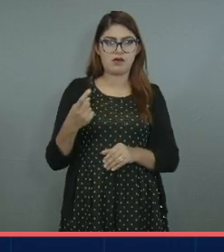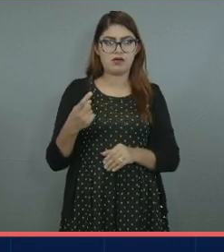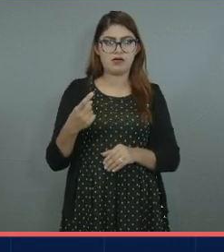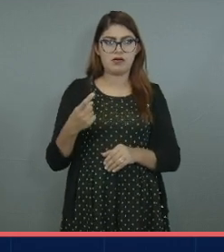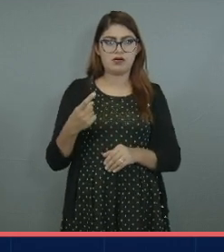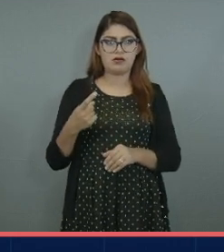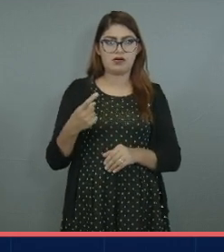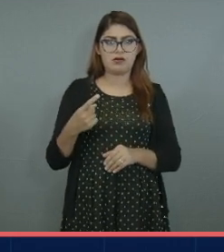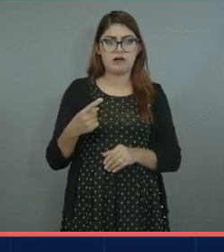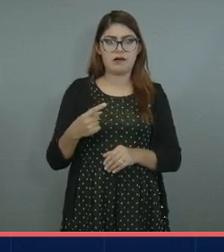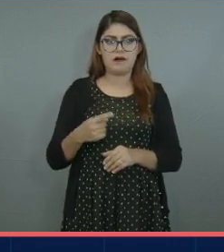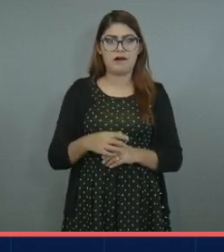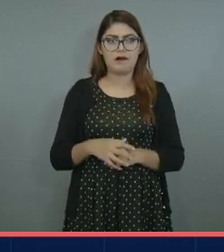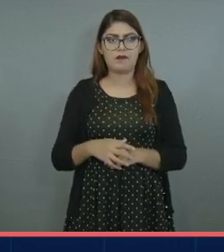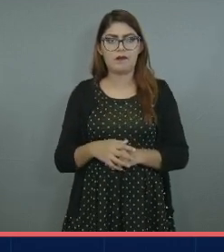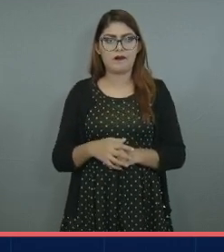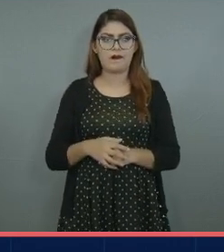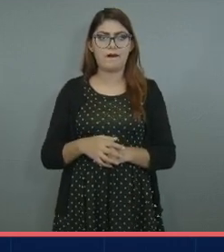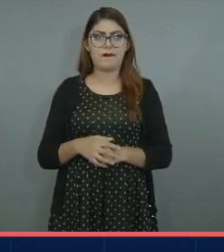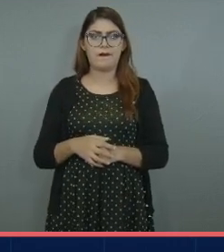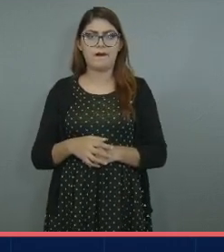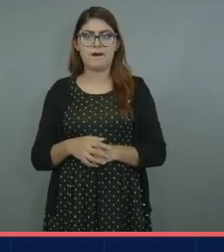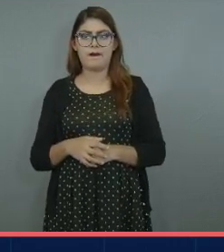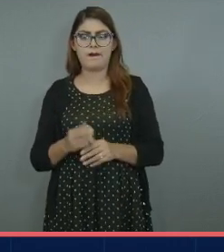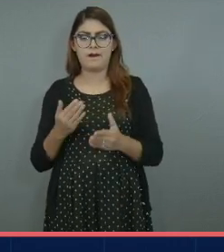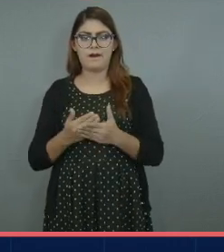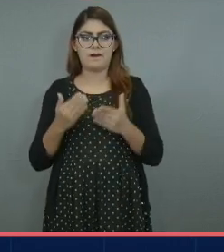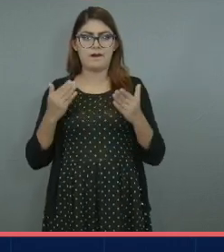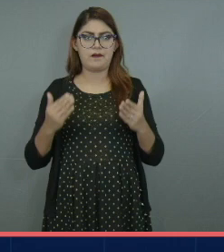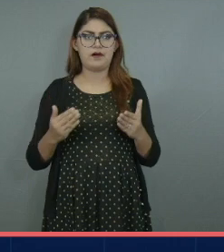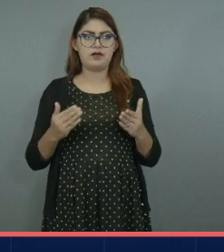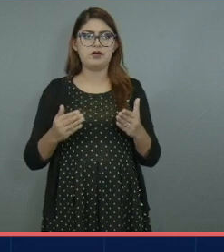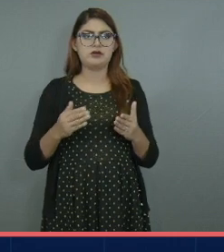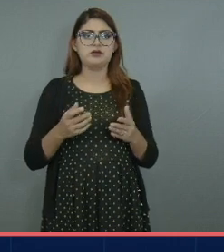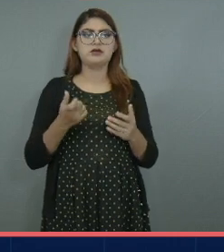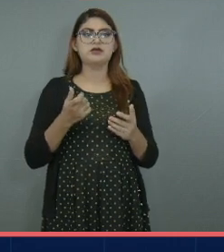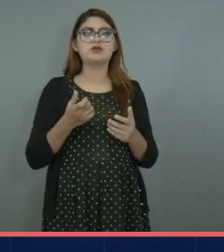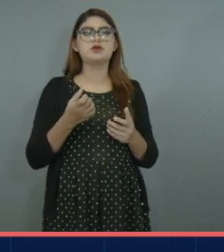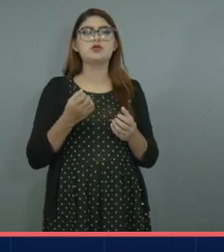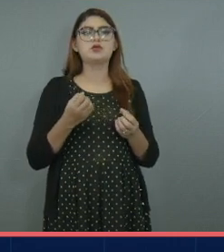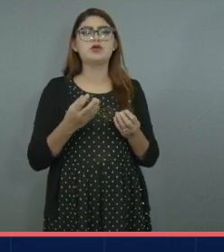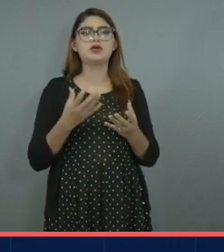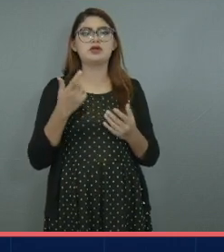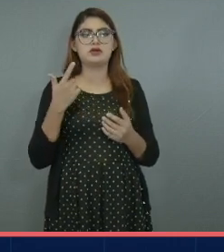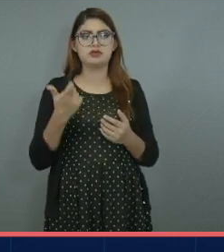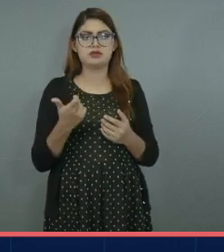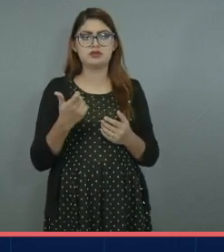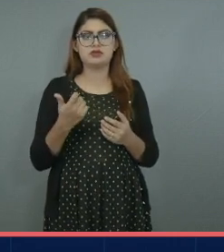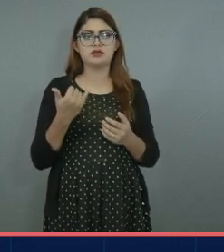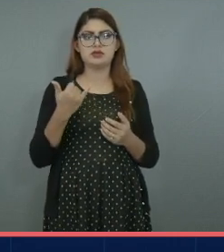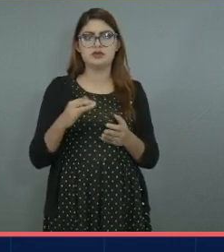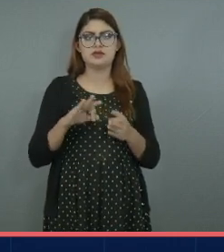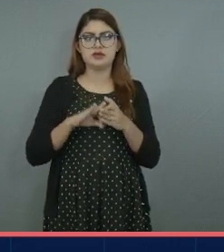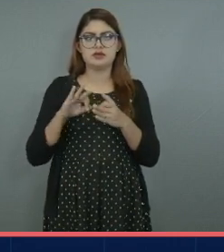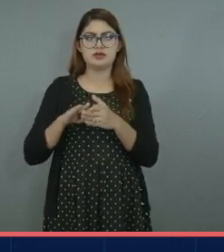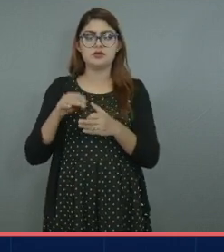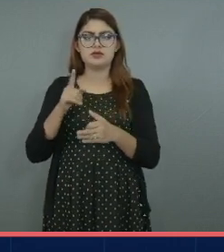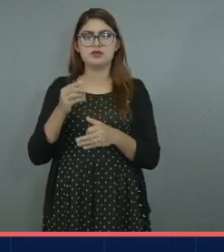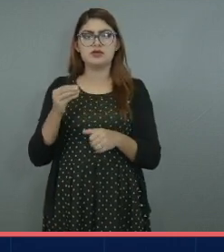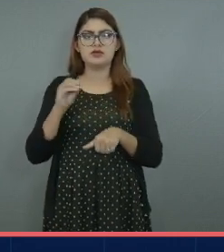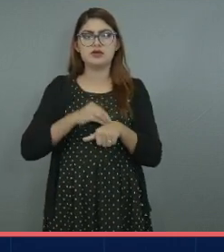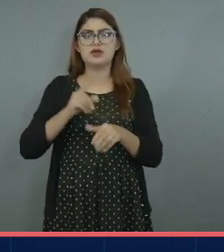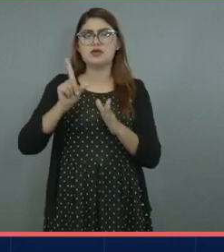100 pesos. ¿Vale? Ok. En donde dice cantidad con frecuencia, le vamos a poner